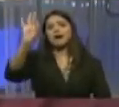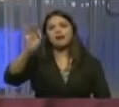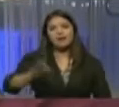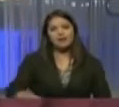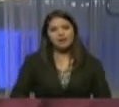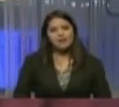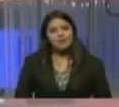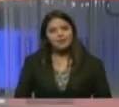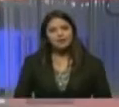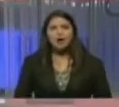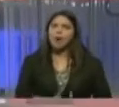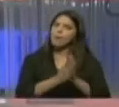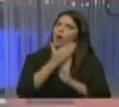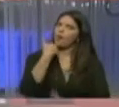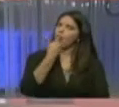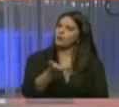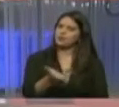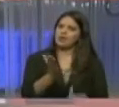Tan grosero, ¿vale?